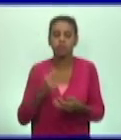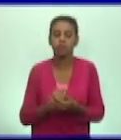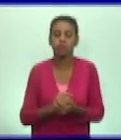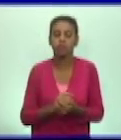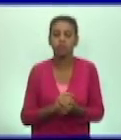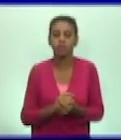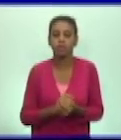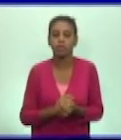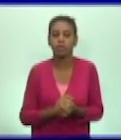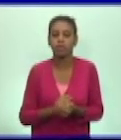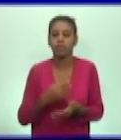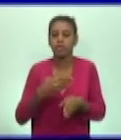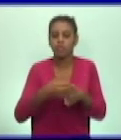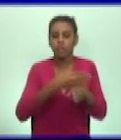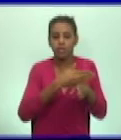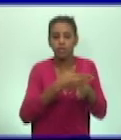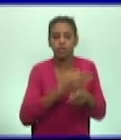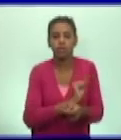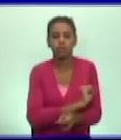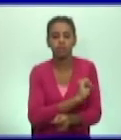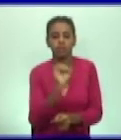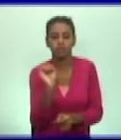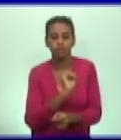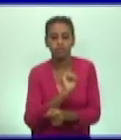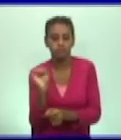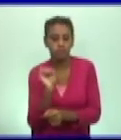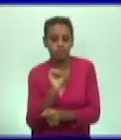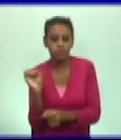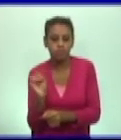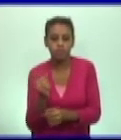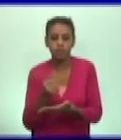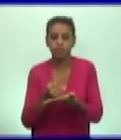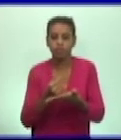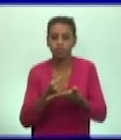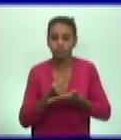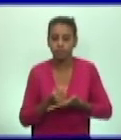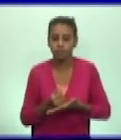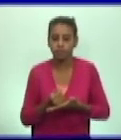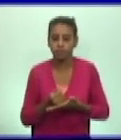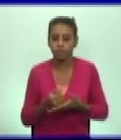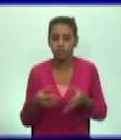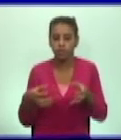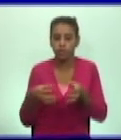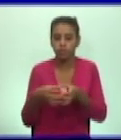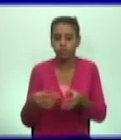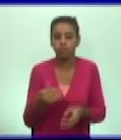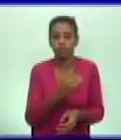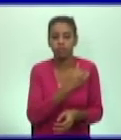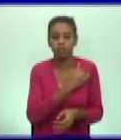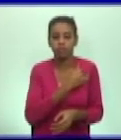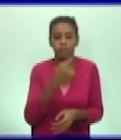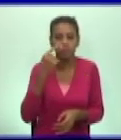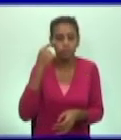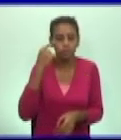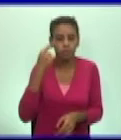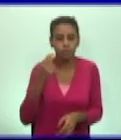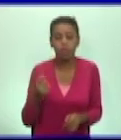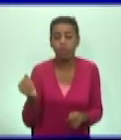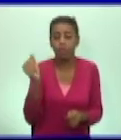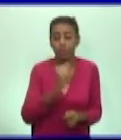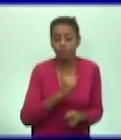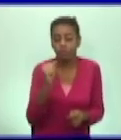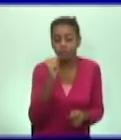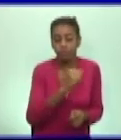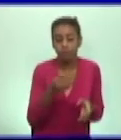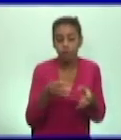también diferentes victorias a favor de las tropas de Vietnam y derrotas a esas tropas del imperialismo